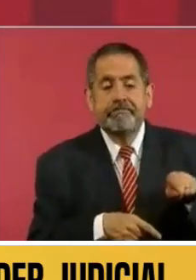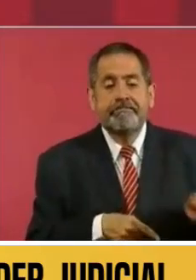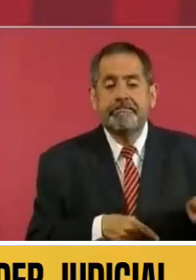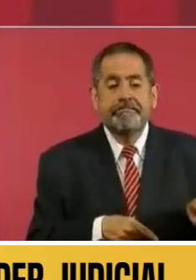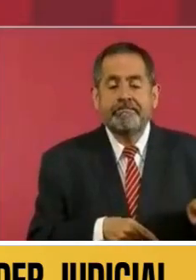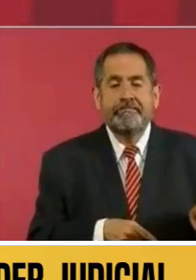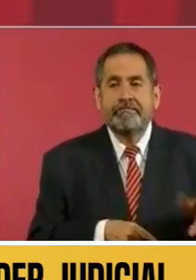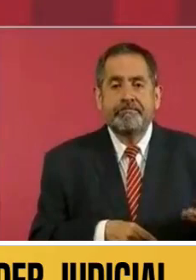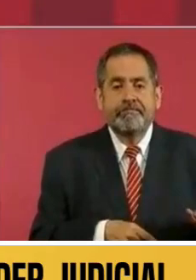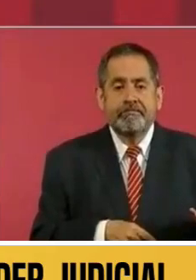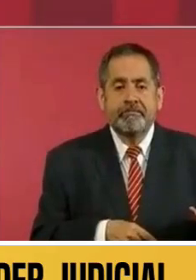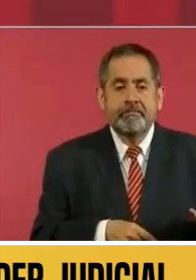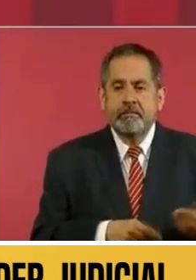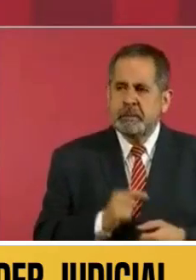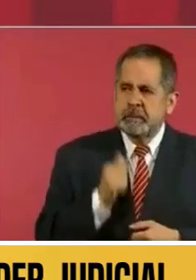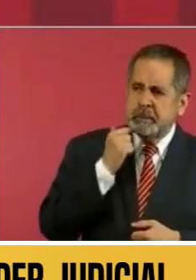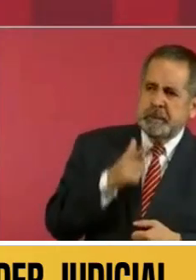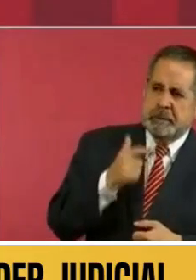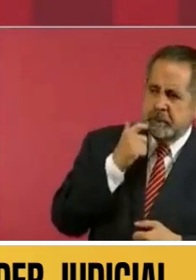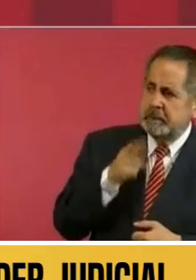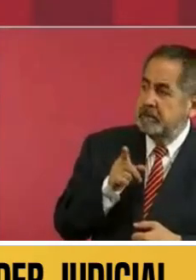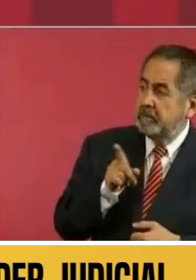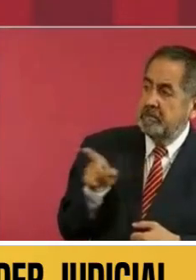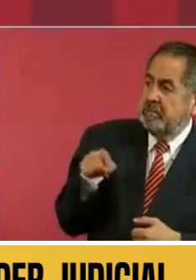gente que no quiere